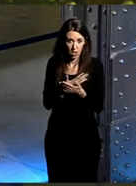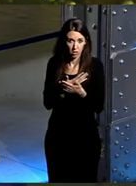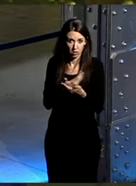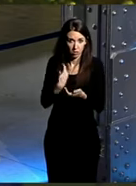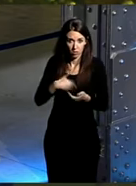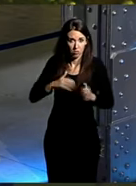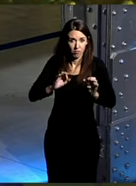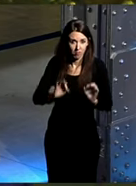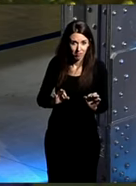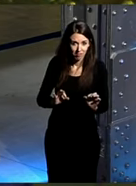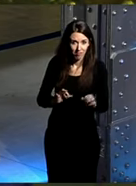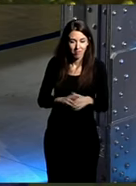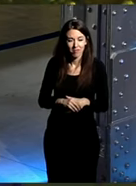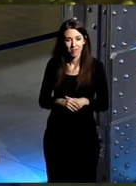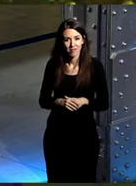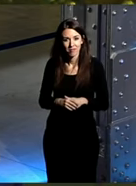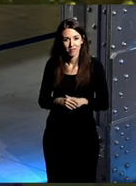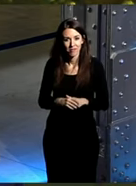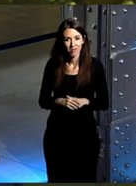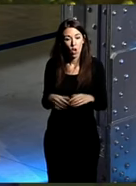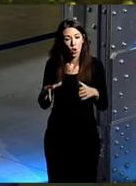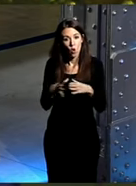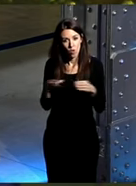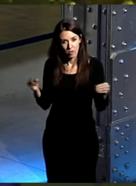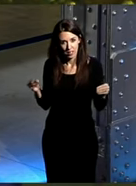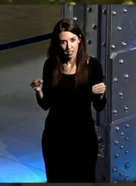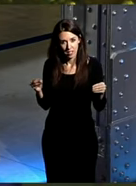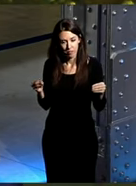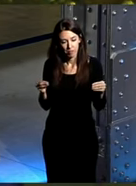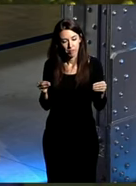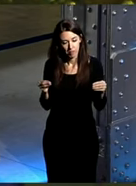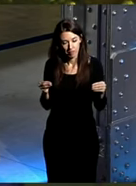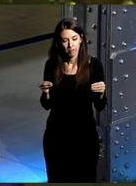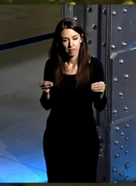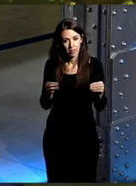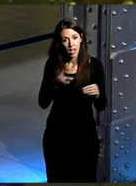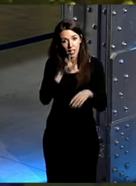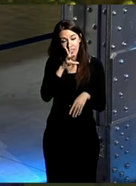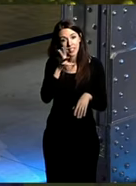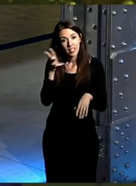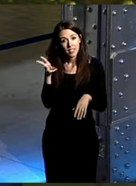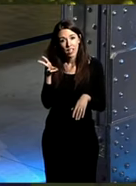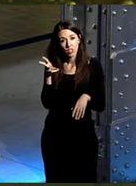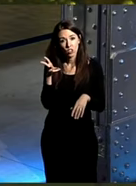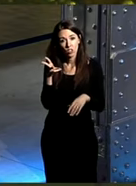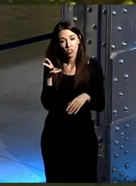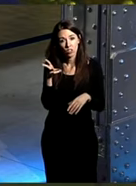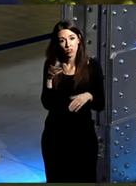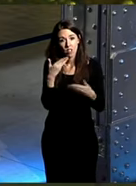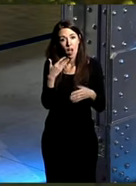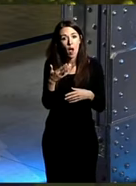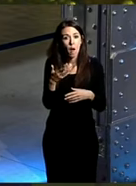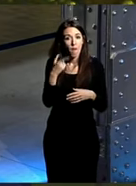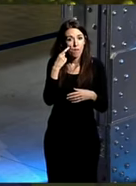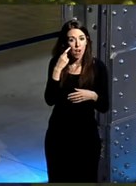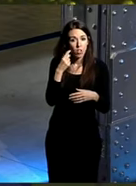aporta. En la universidad, bien, en la universidad hace 3 años, creo, con el Banco